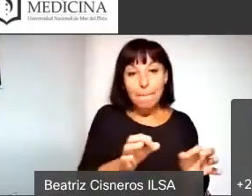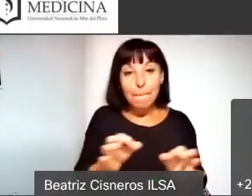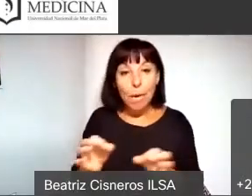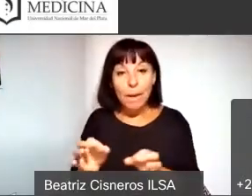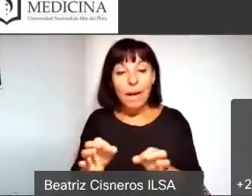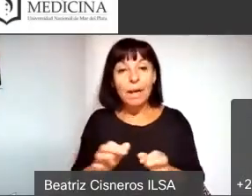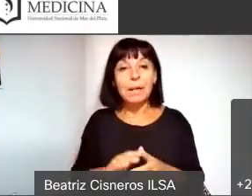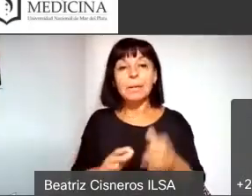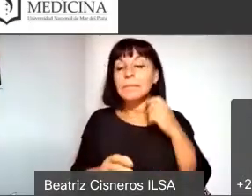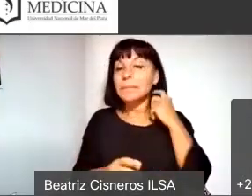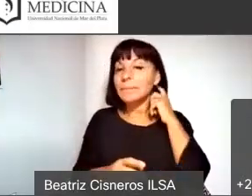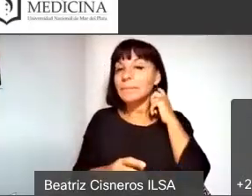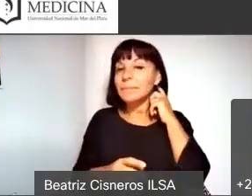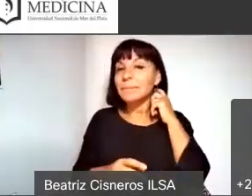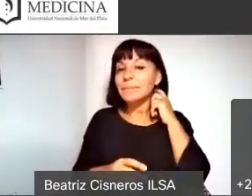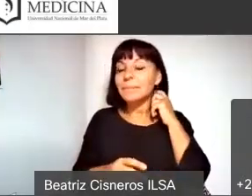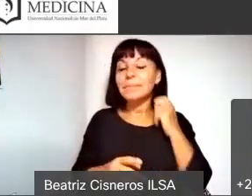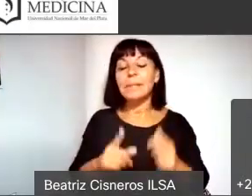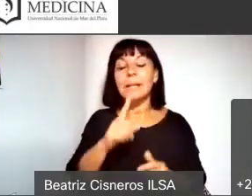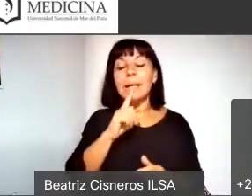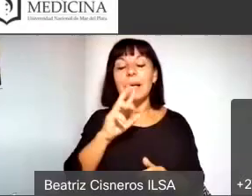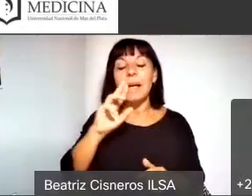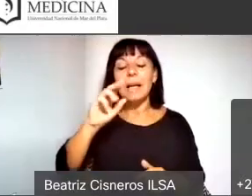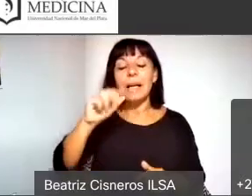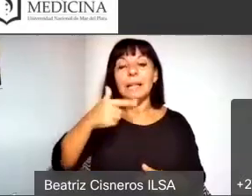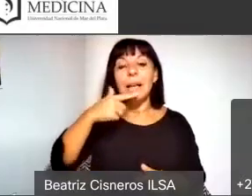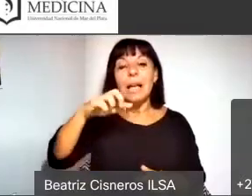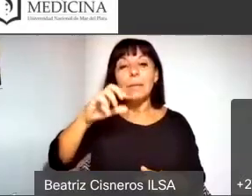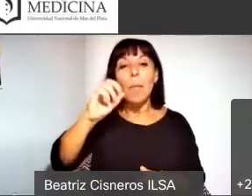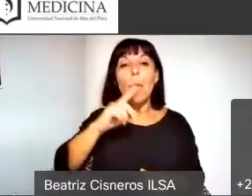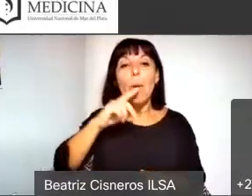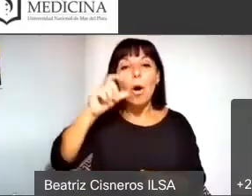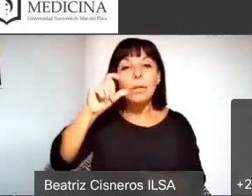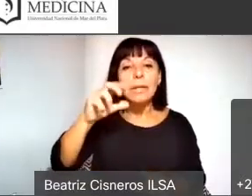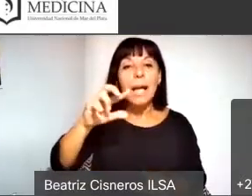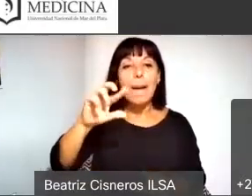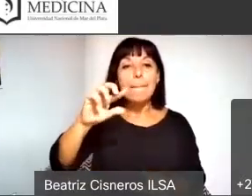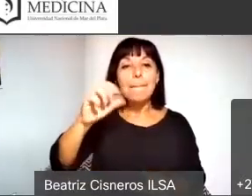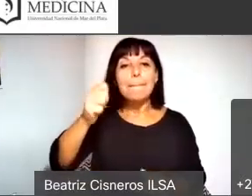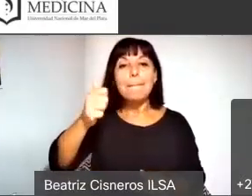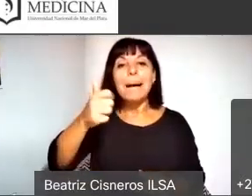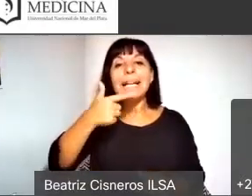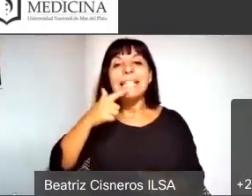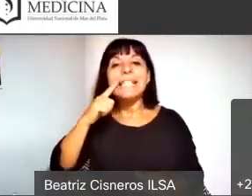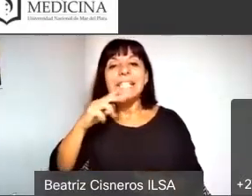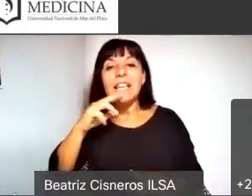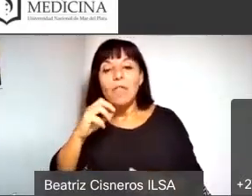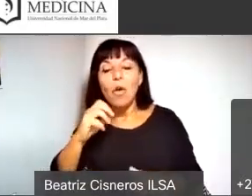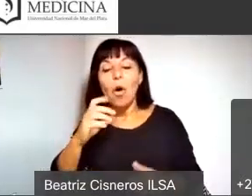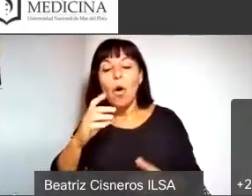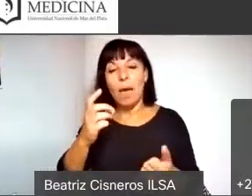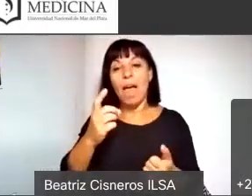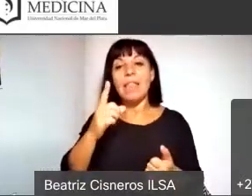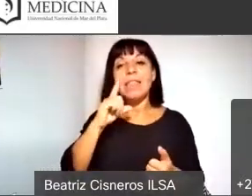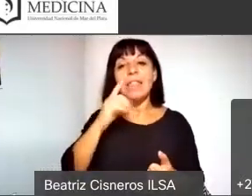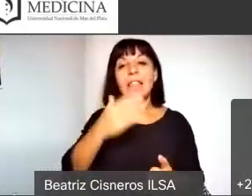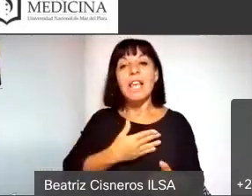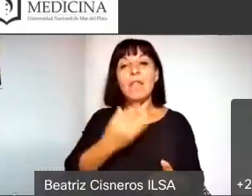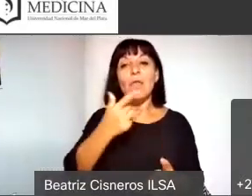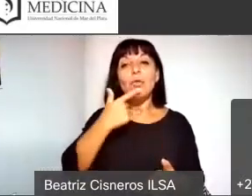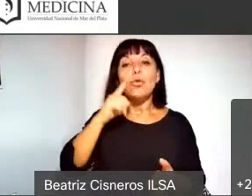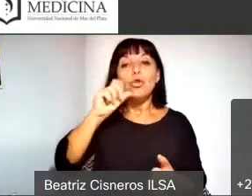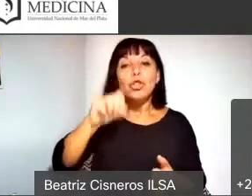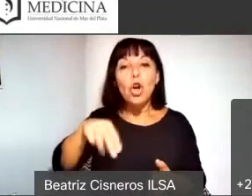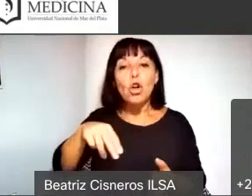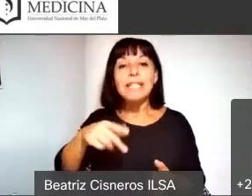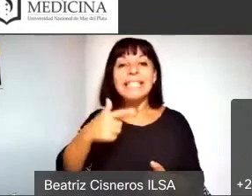Repito, transporte pasivo está conformado por la difusión simple y la difusión